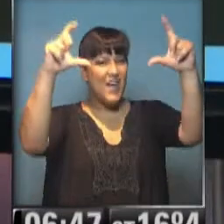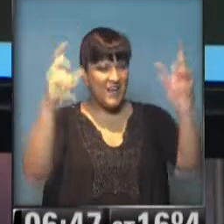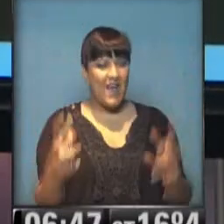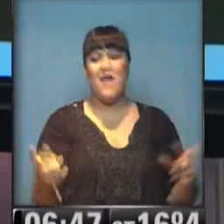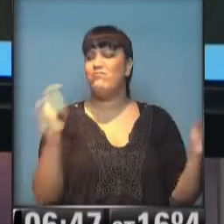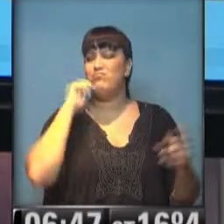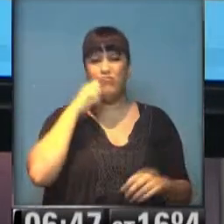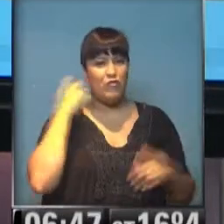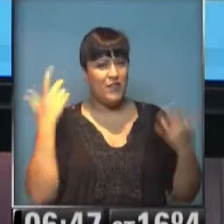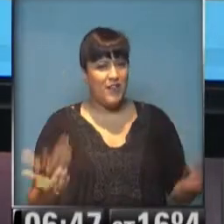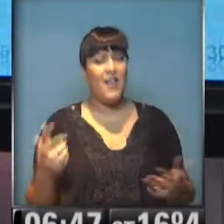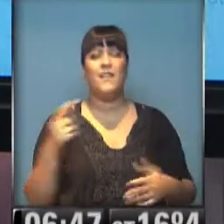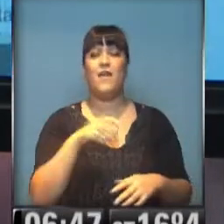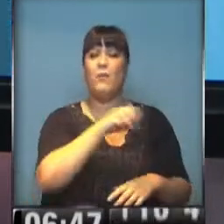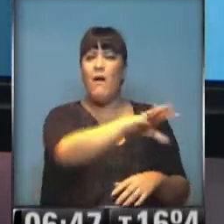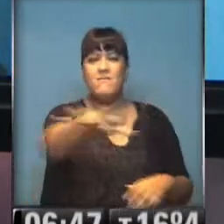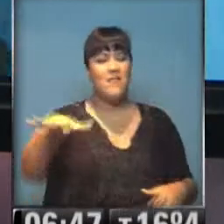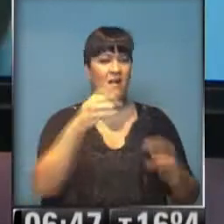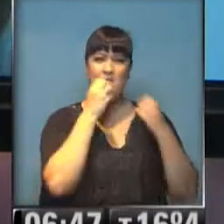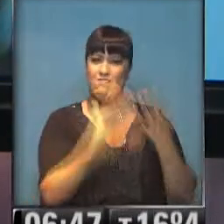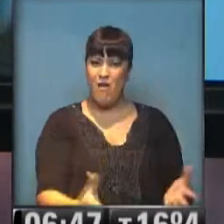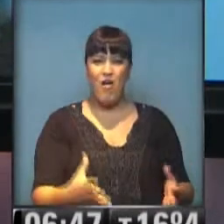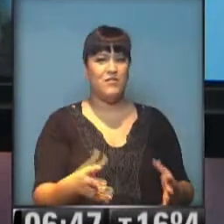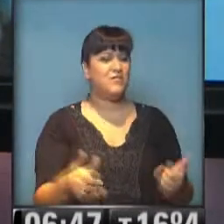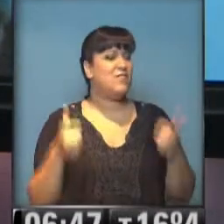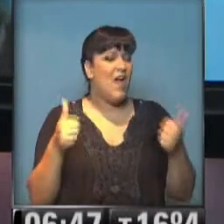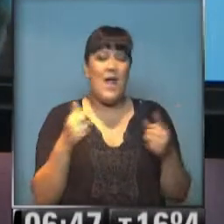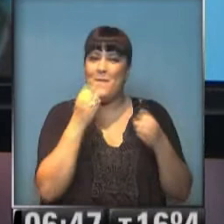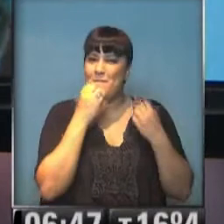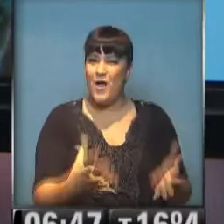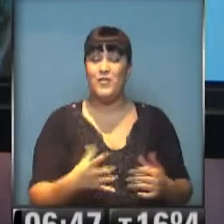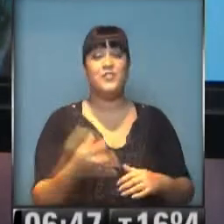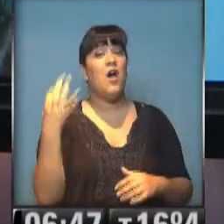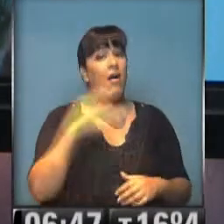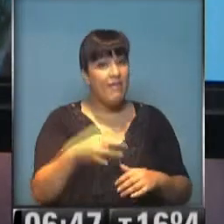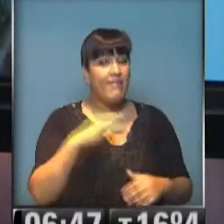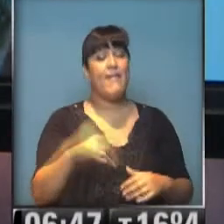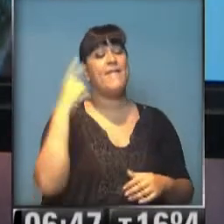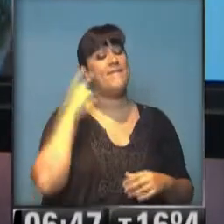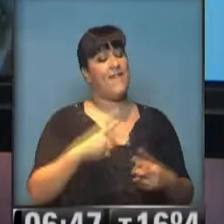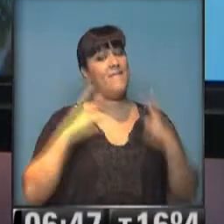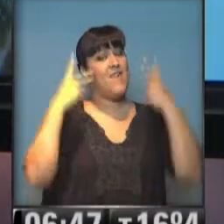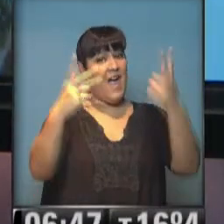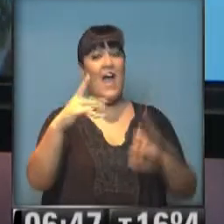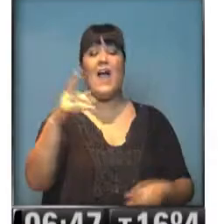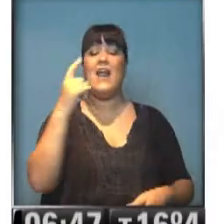lindísima, ¿eh? ¡Qué paisajes que hay por allí! ¡Qué paisajes! Hay que conocer esa provincia,